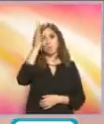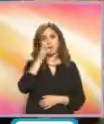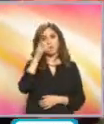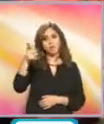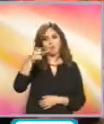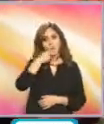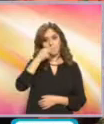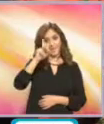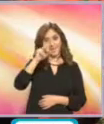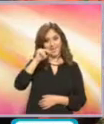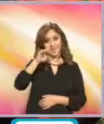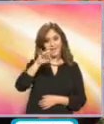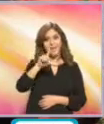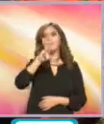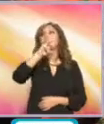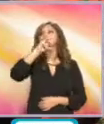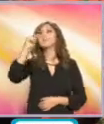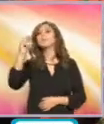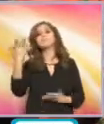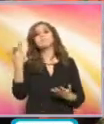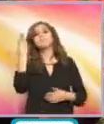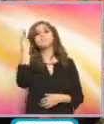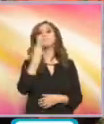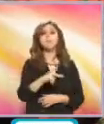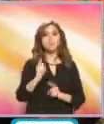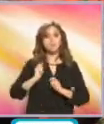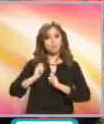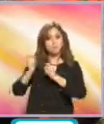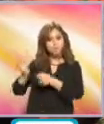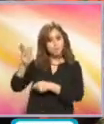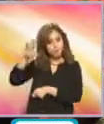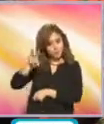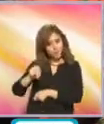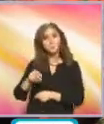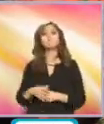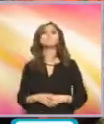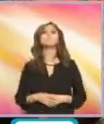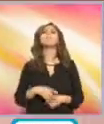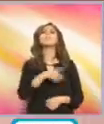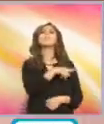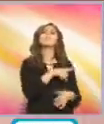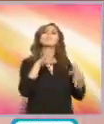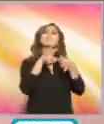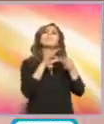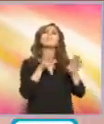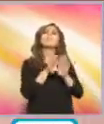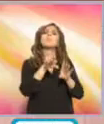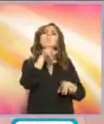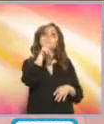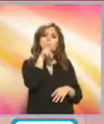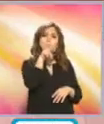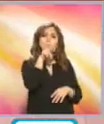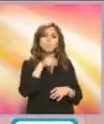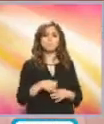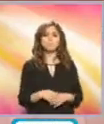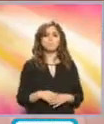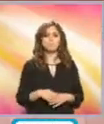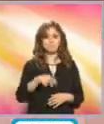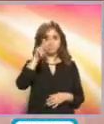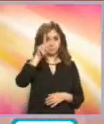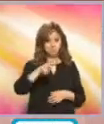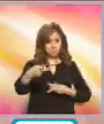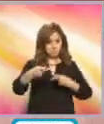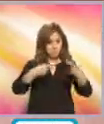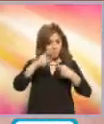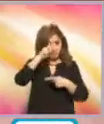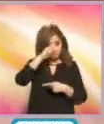Ya Sí, ya Ya nos se fue. nos fue, no le vamos a dar. No, se lo perdió. Platícanos de este pollo. Ok, es una receta muy fácil, señora. Si usted